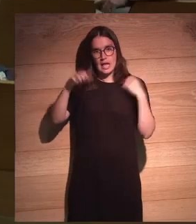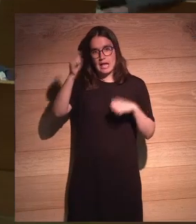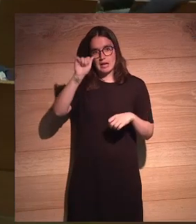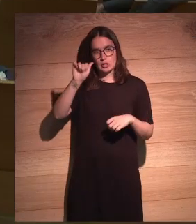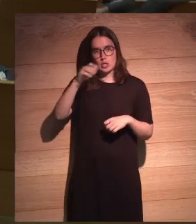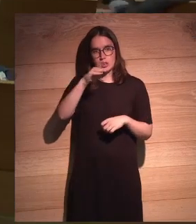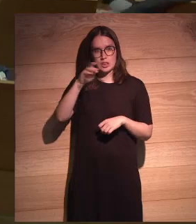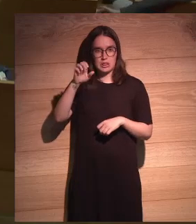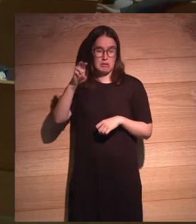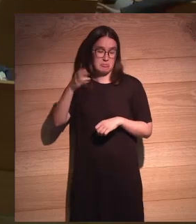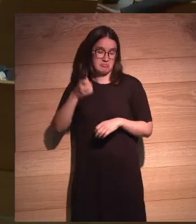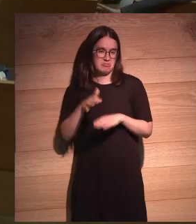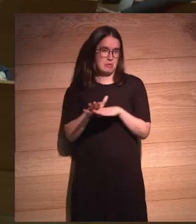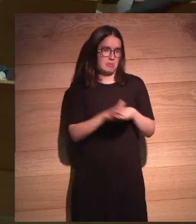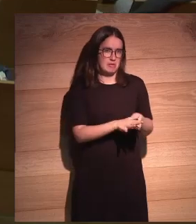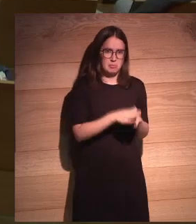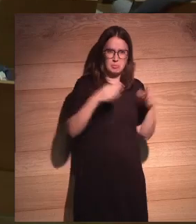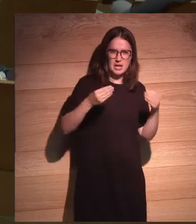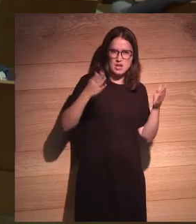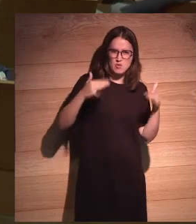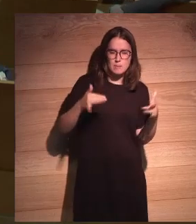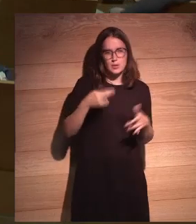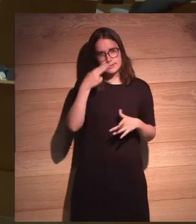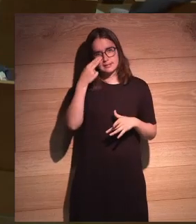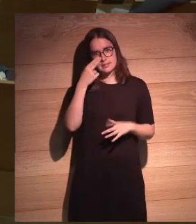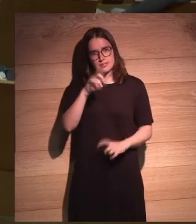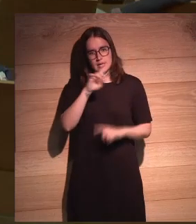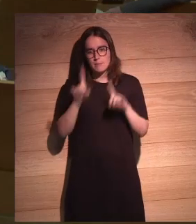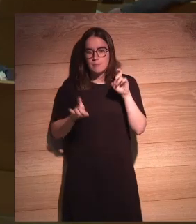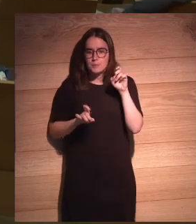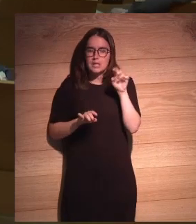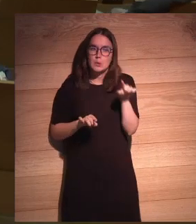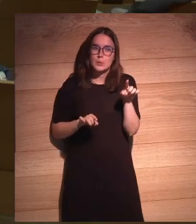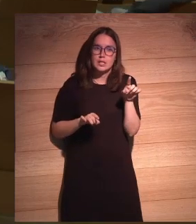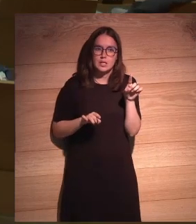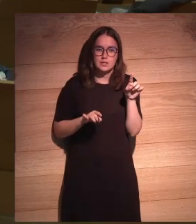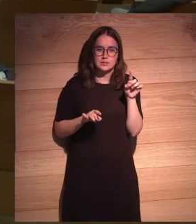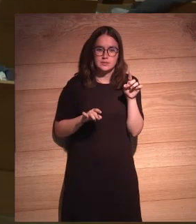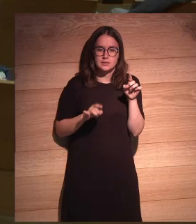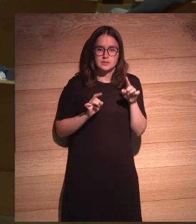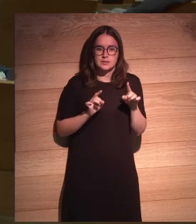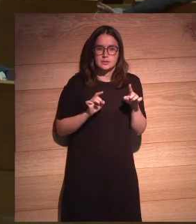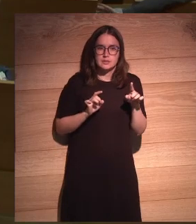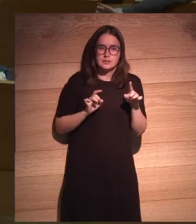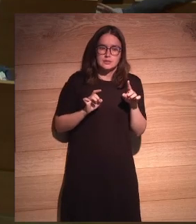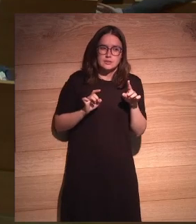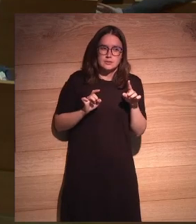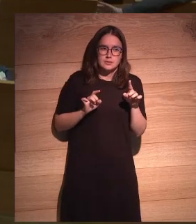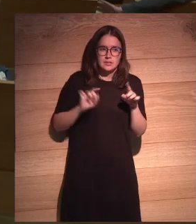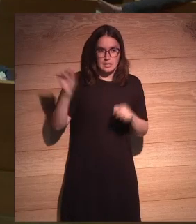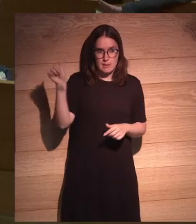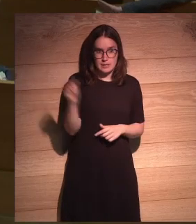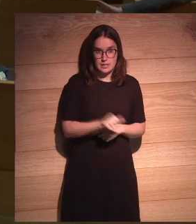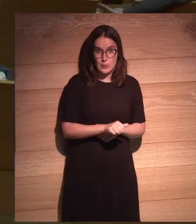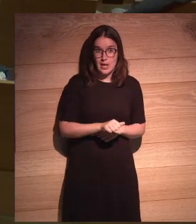una labor estelar como actor, pero es interesante la pregunta que se reformula en